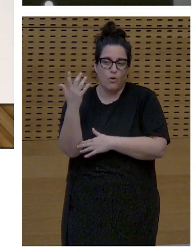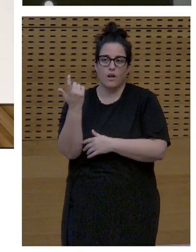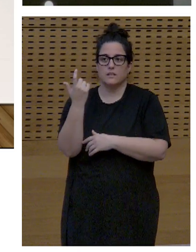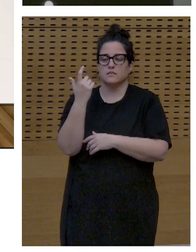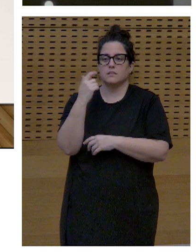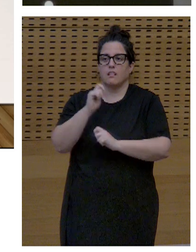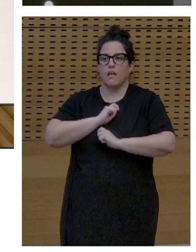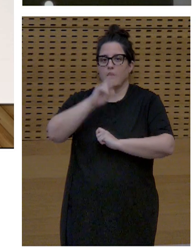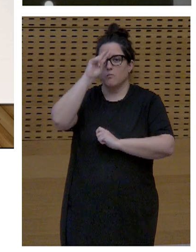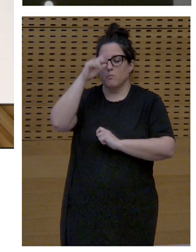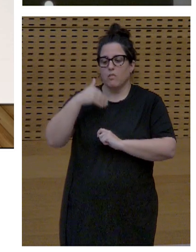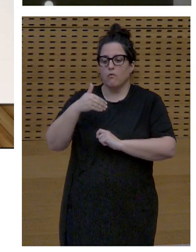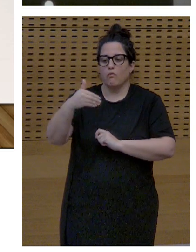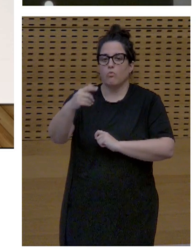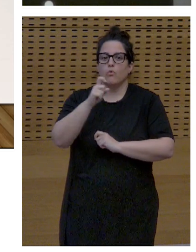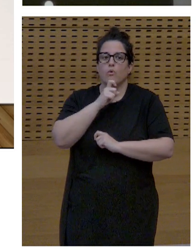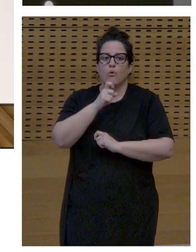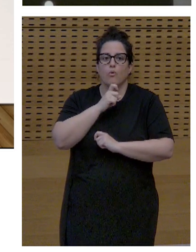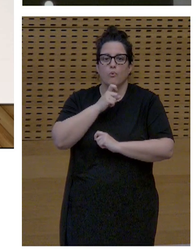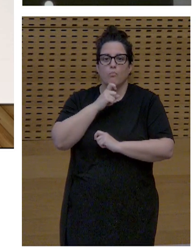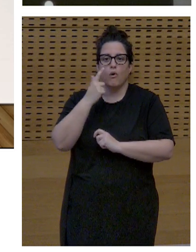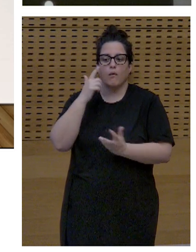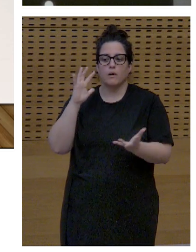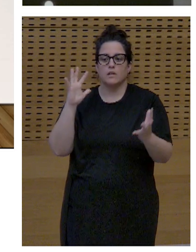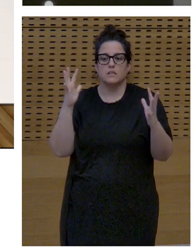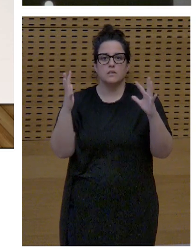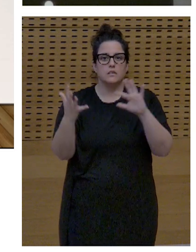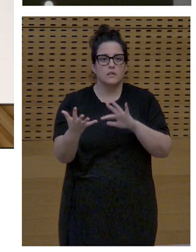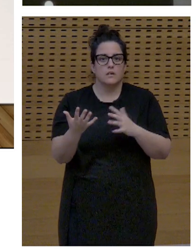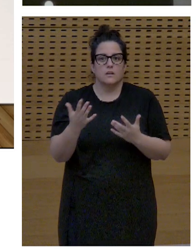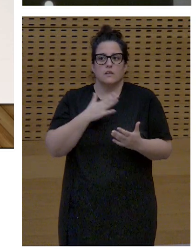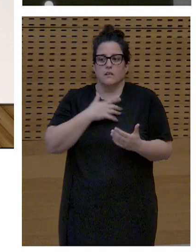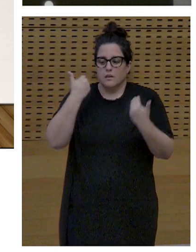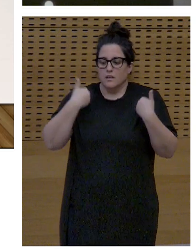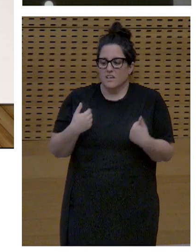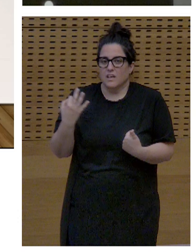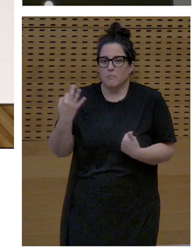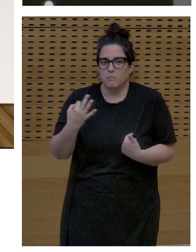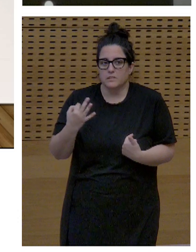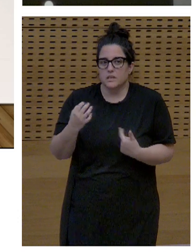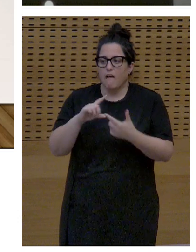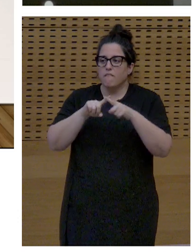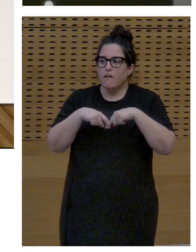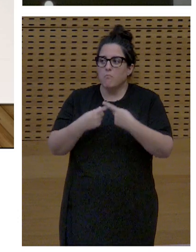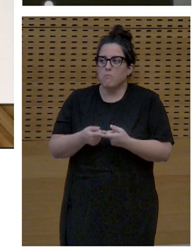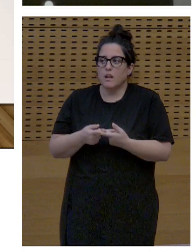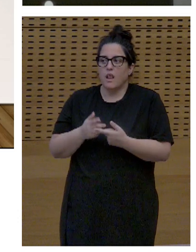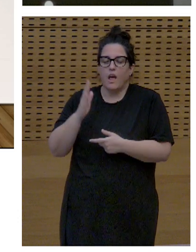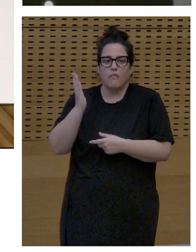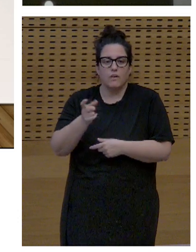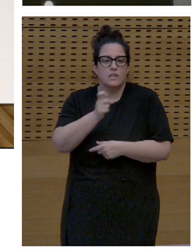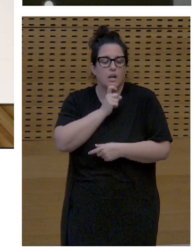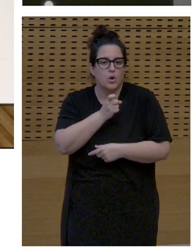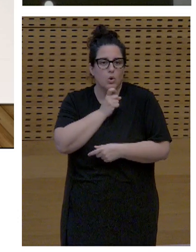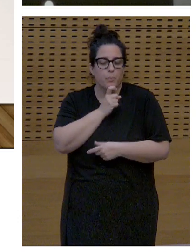enfermedad, qué va a pasar conmigo, qué va a pasar con mi familia, qué limitación voy a tener en mi actividad